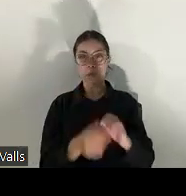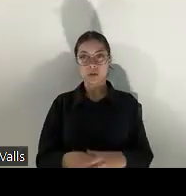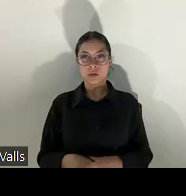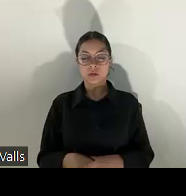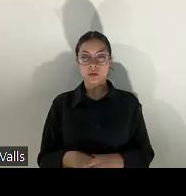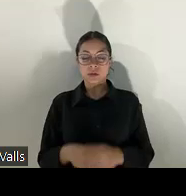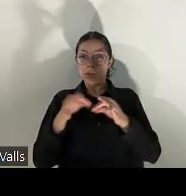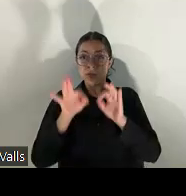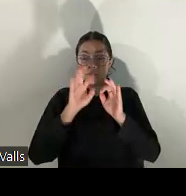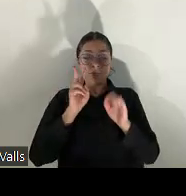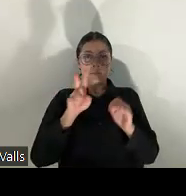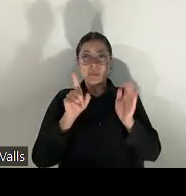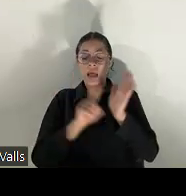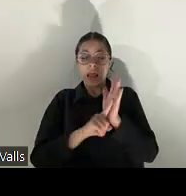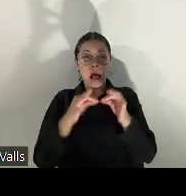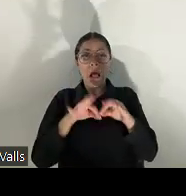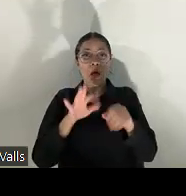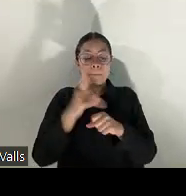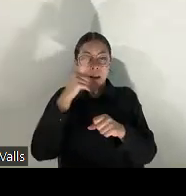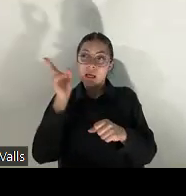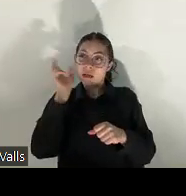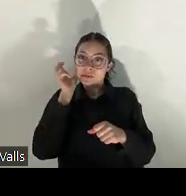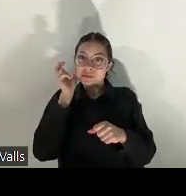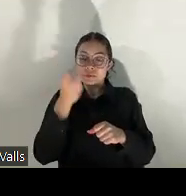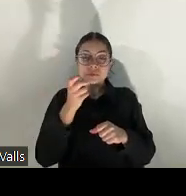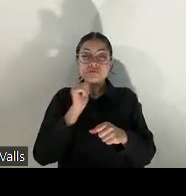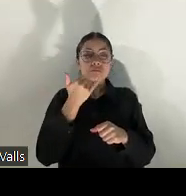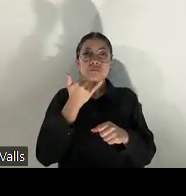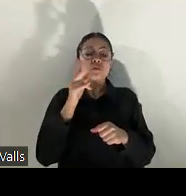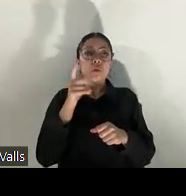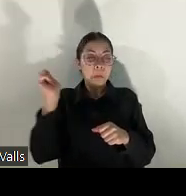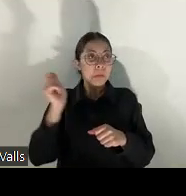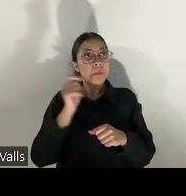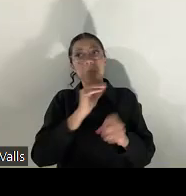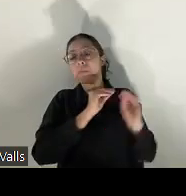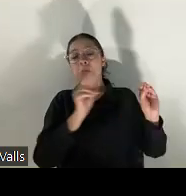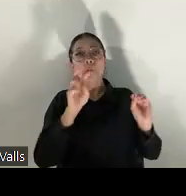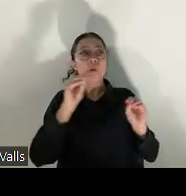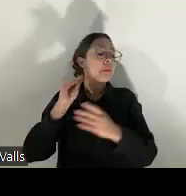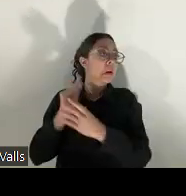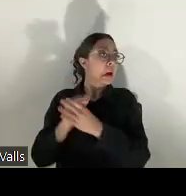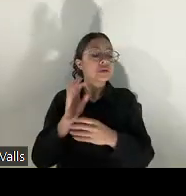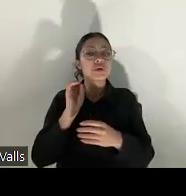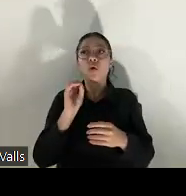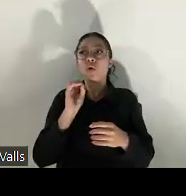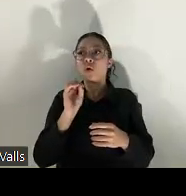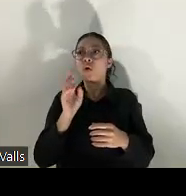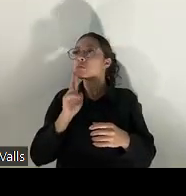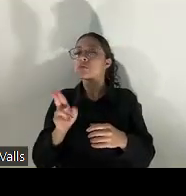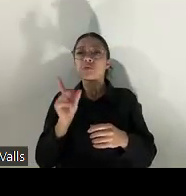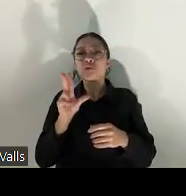alarma respecto a la respuesta auditiva es que ésta esté ausente, asimétrica, respuestas inconstantes.